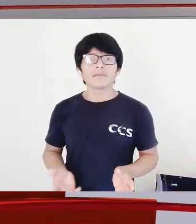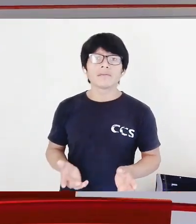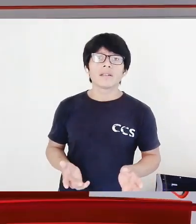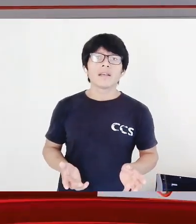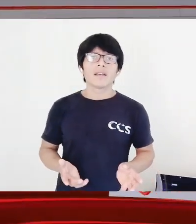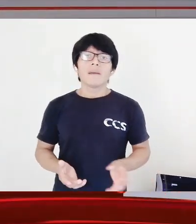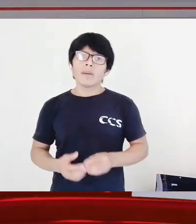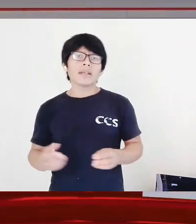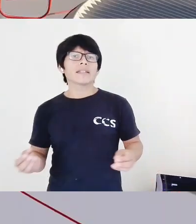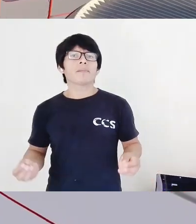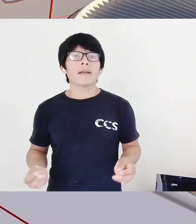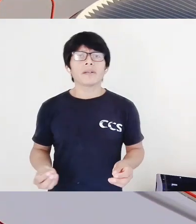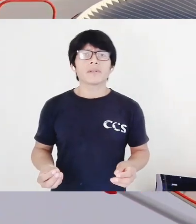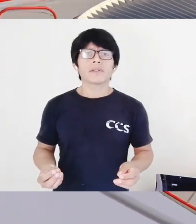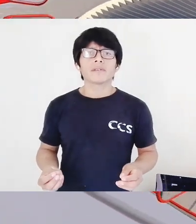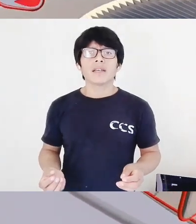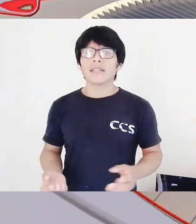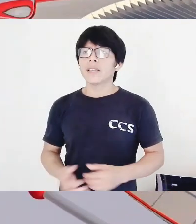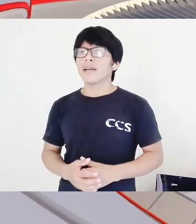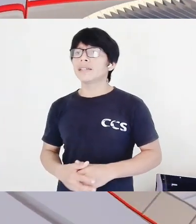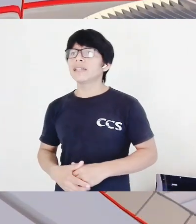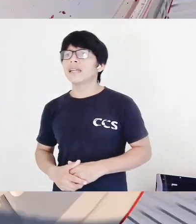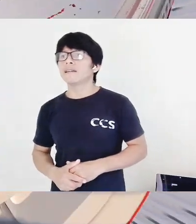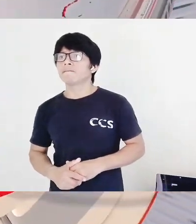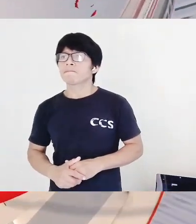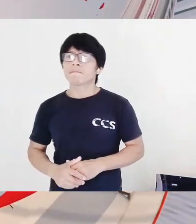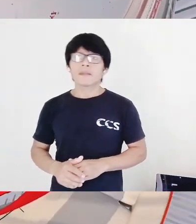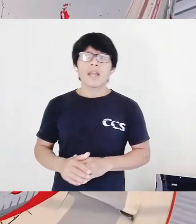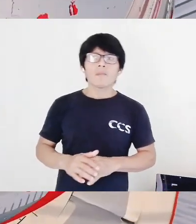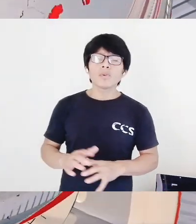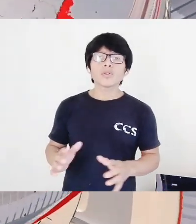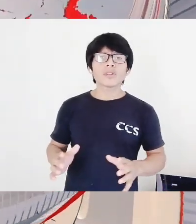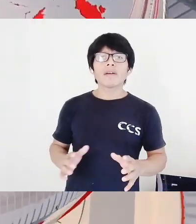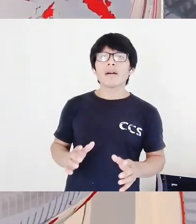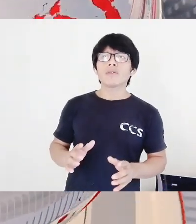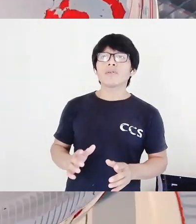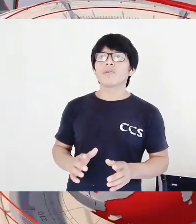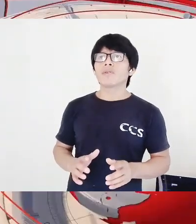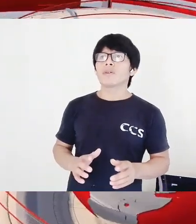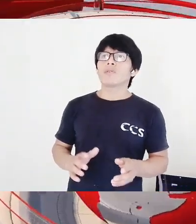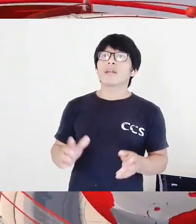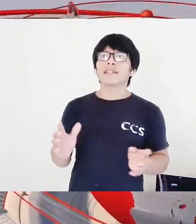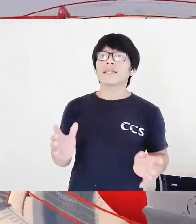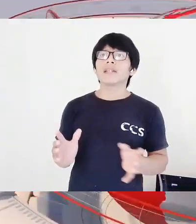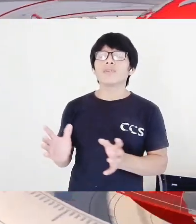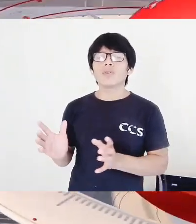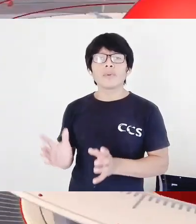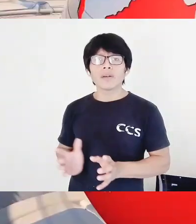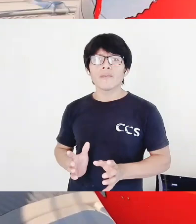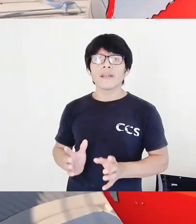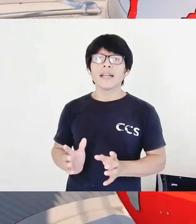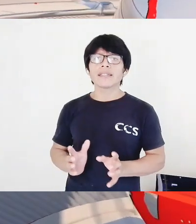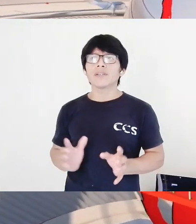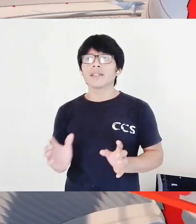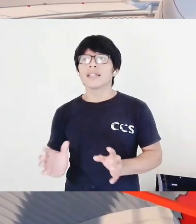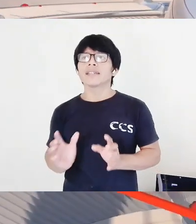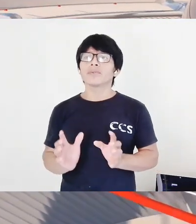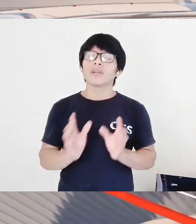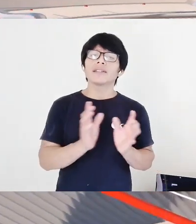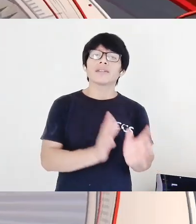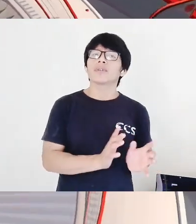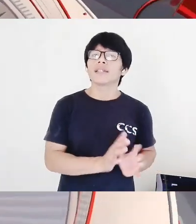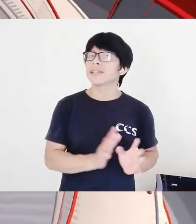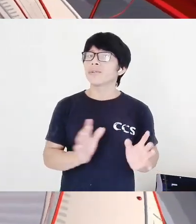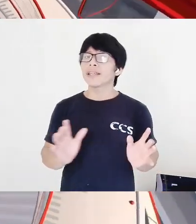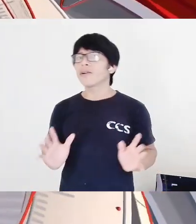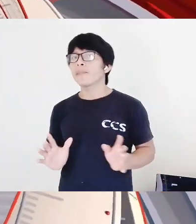solidaridad, pero hay que ser parejos, en serio. Así que mucho trabajo lo que está haciendo el gobierno federal, señores. Las